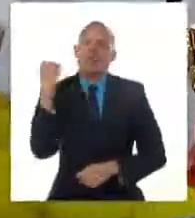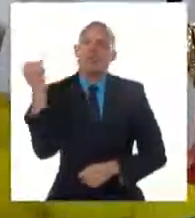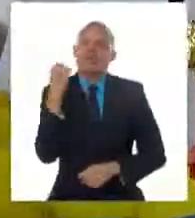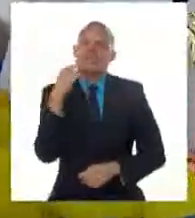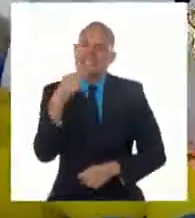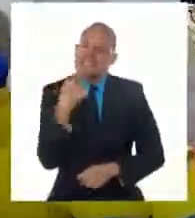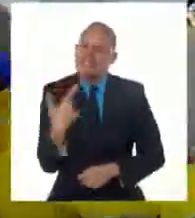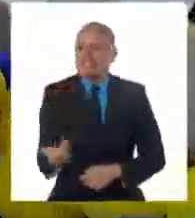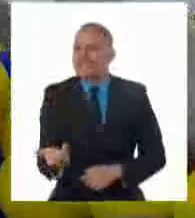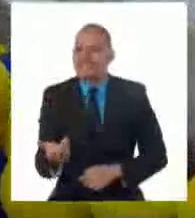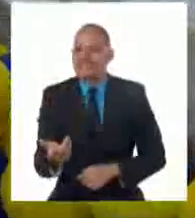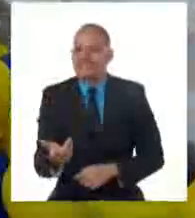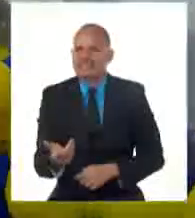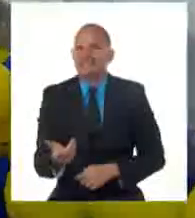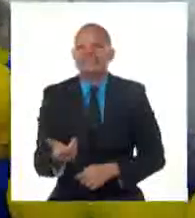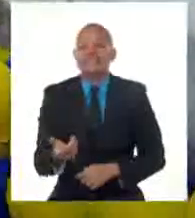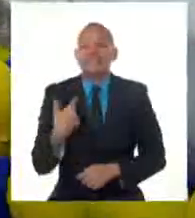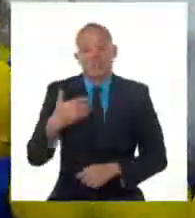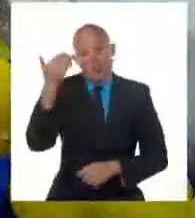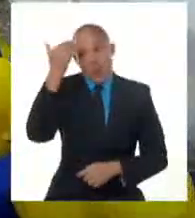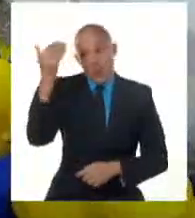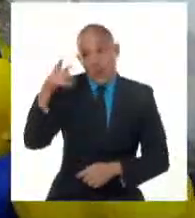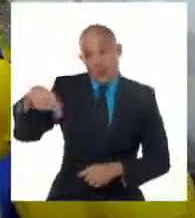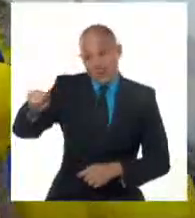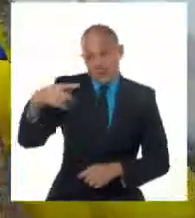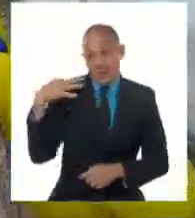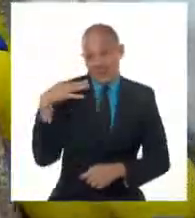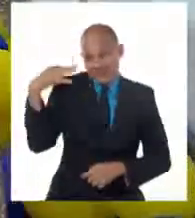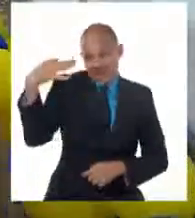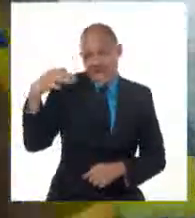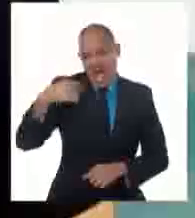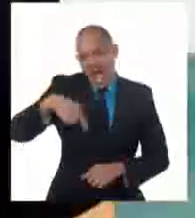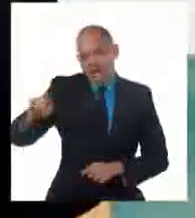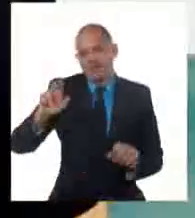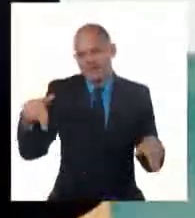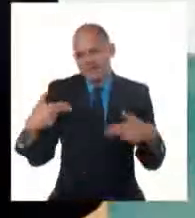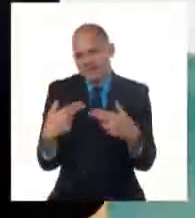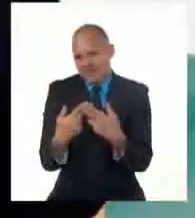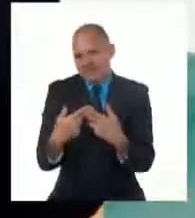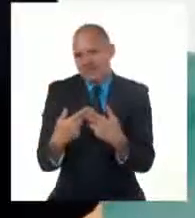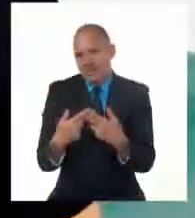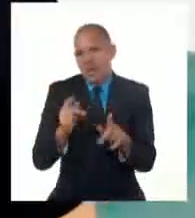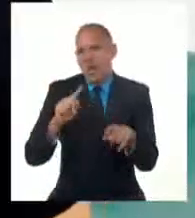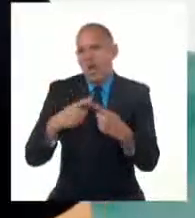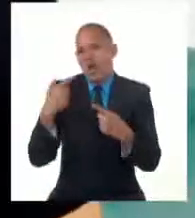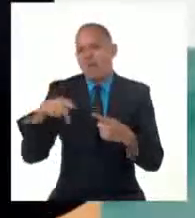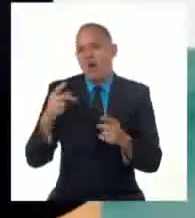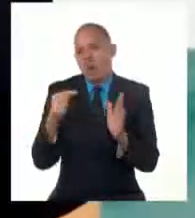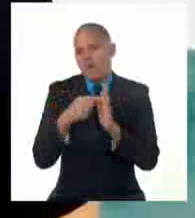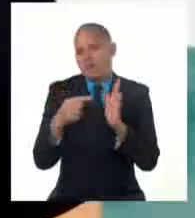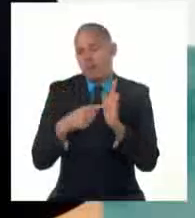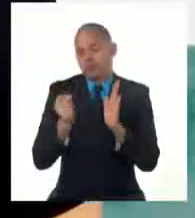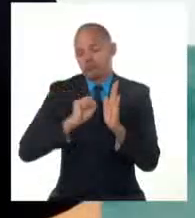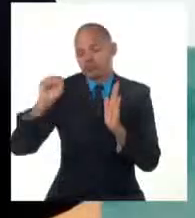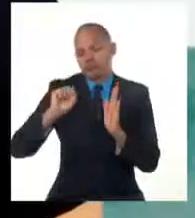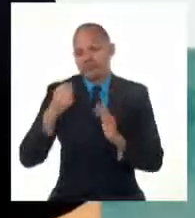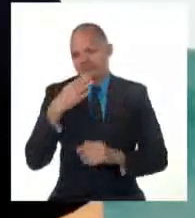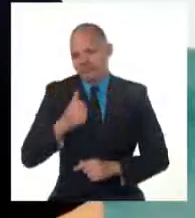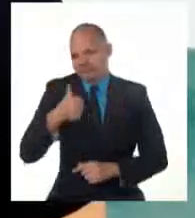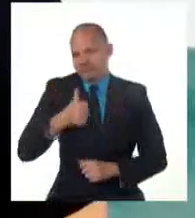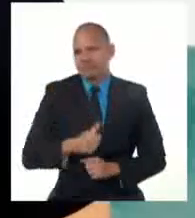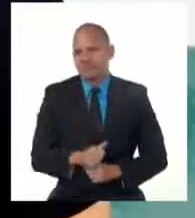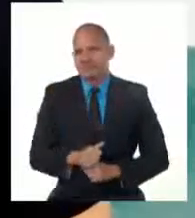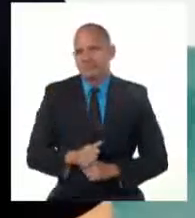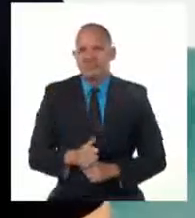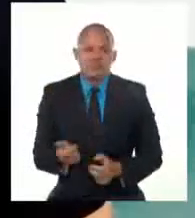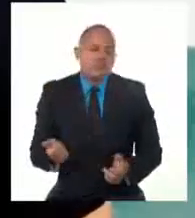Juegos. Le agradezco mucho a ellos y voy a participar allí debido a mi ranking, el ranking mundial que tengo. Y bueno,